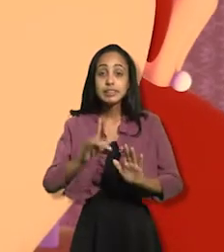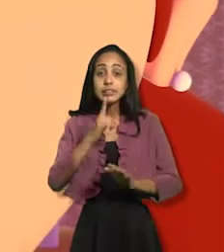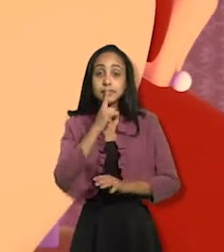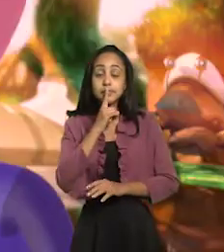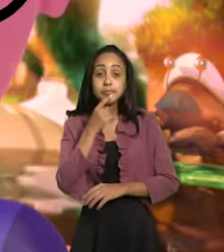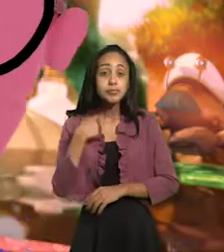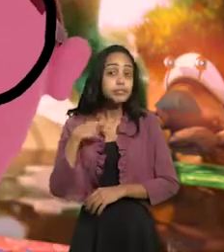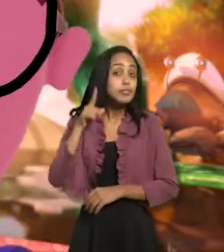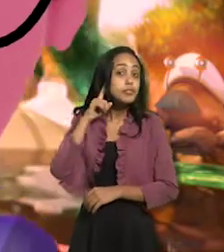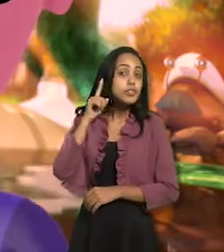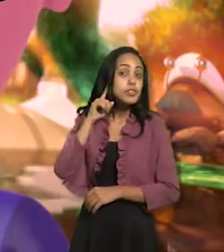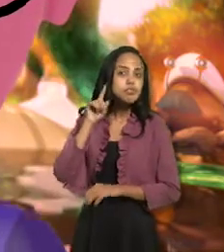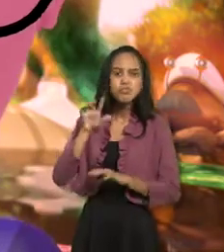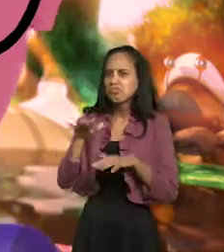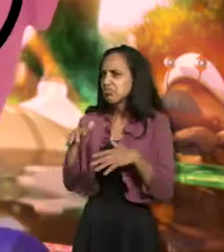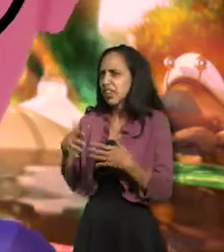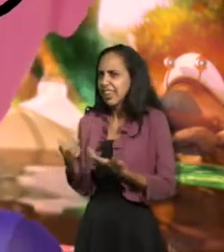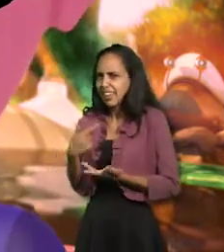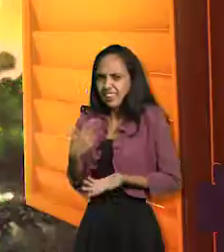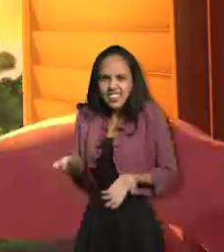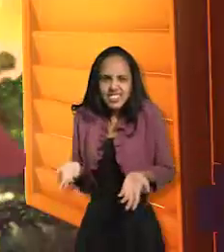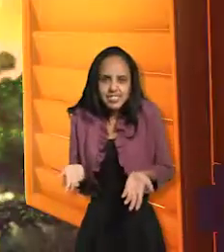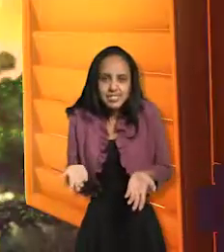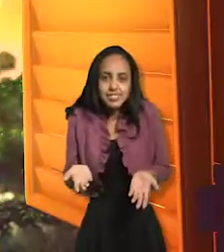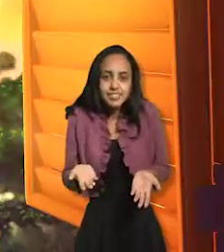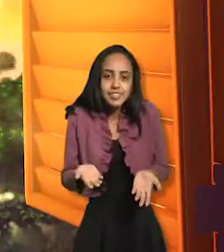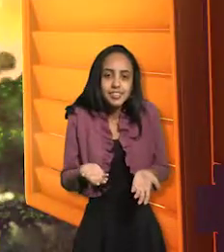¡Escucha! ¿Qué? ¿Qué cosa?